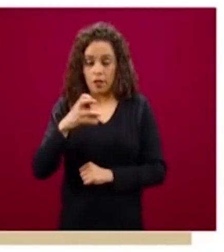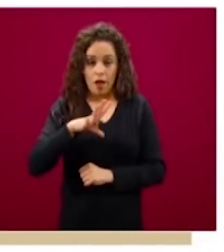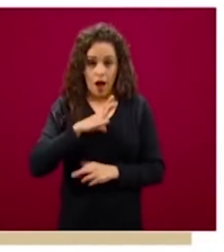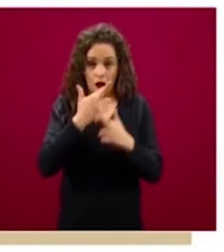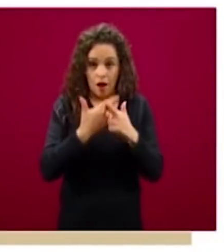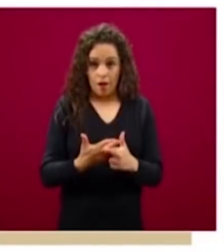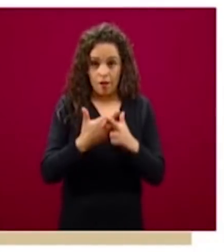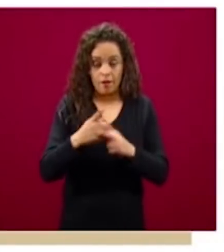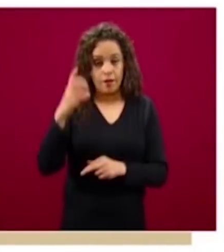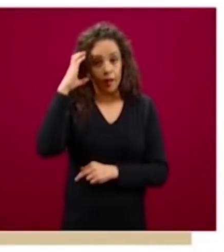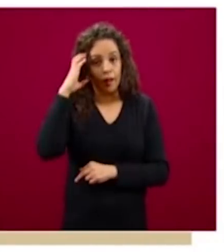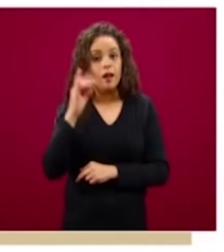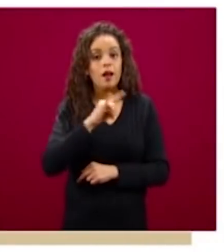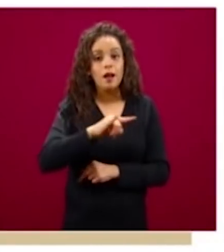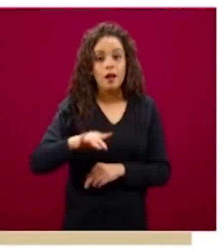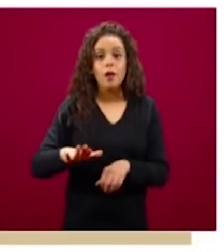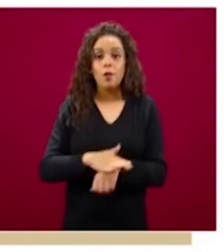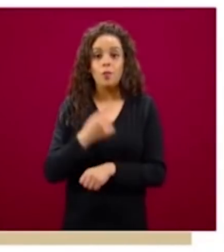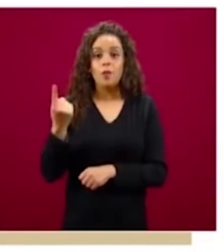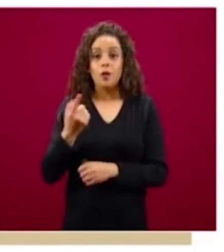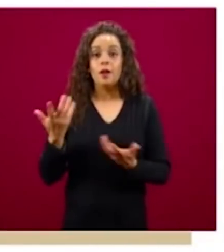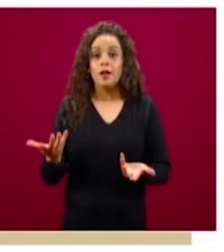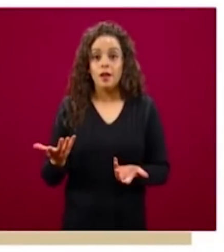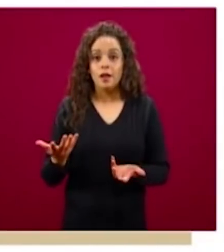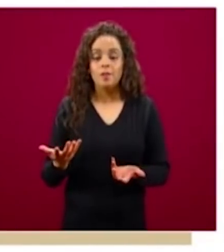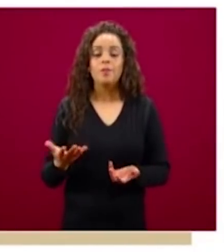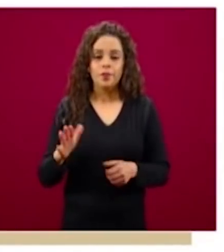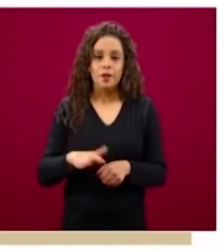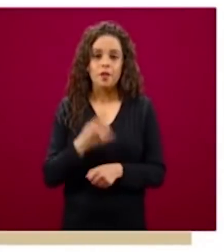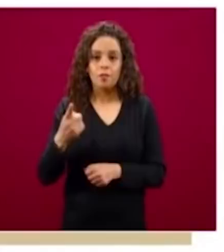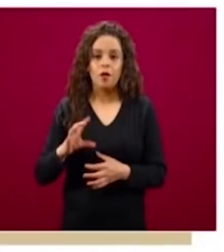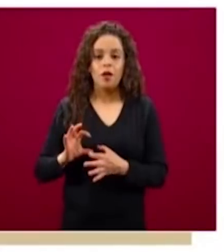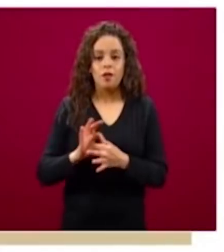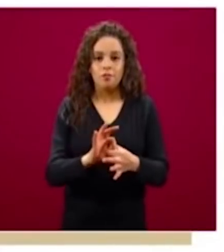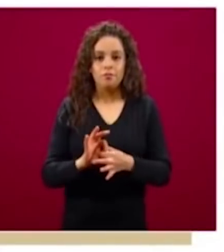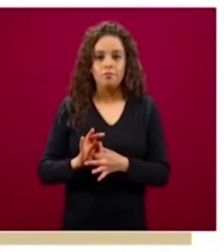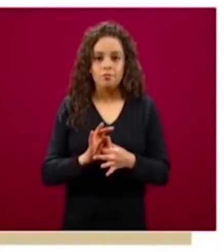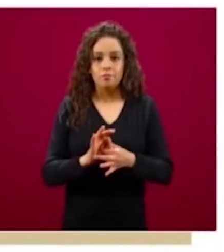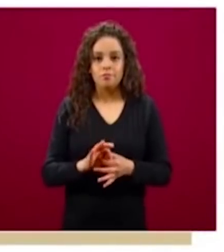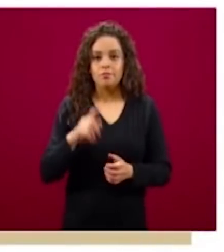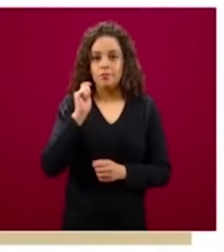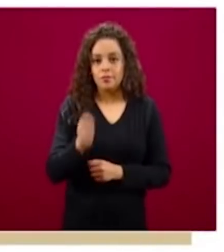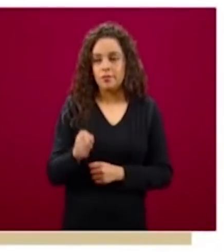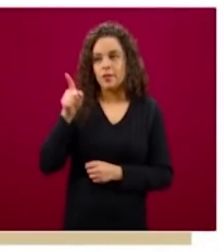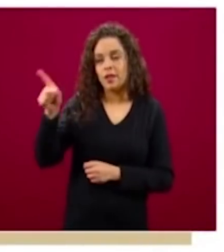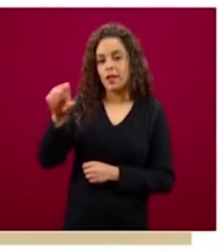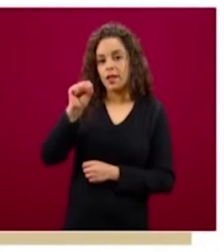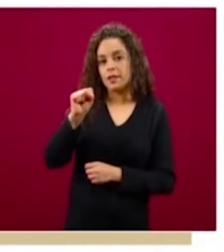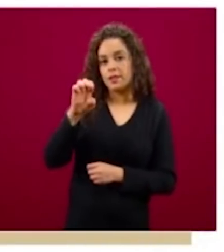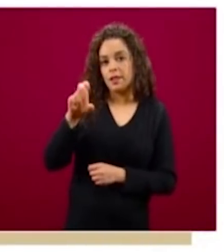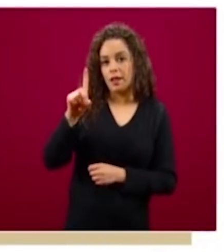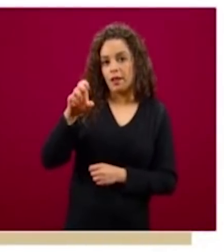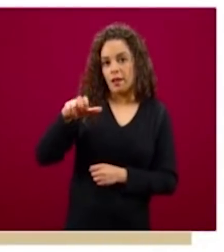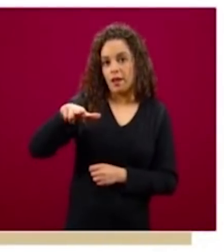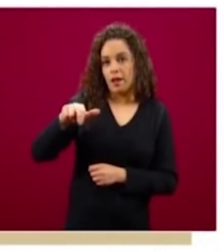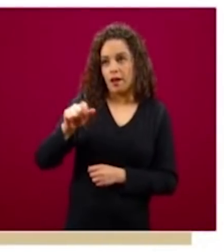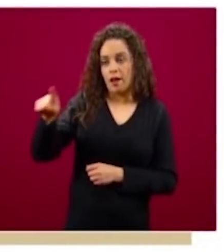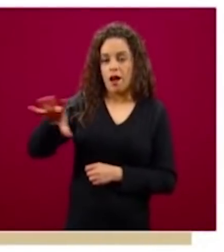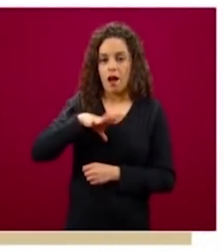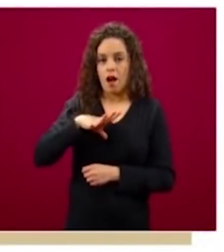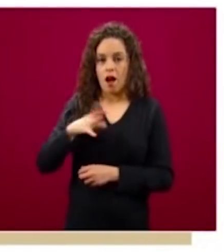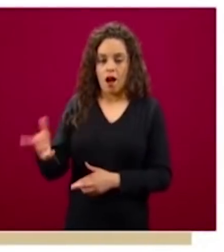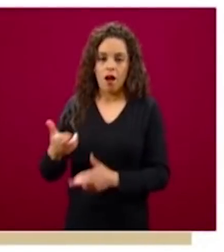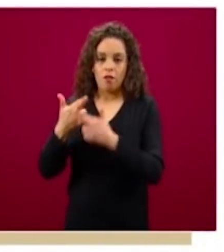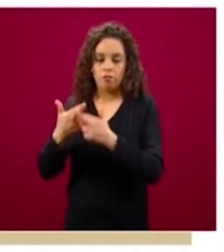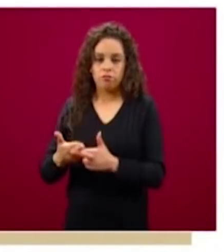disponibilidad se dio a la intervención o a la colaboración, en este caso de la Sedena, que en su momento también tiene la capacidad de